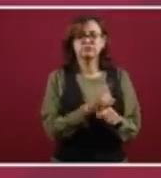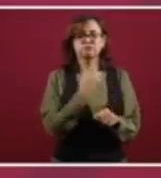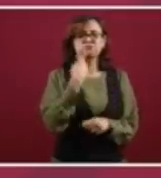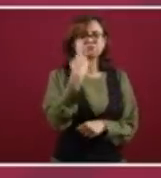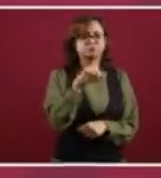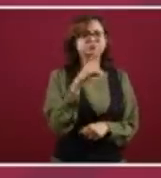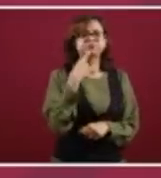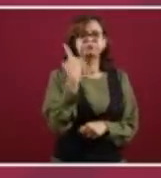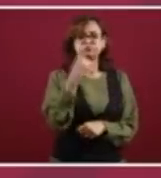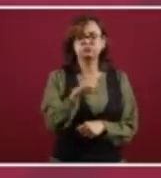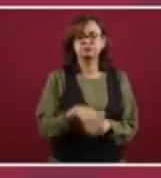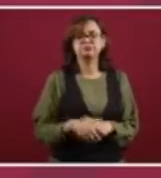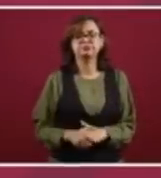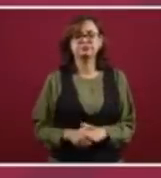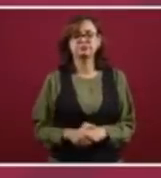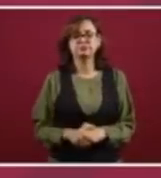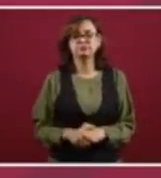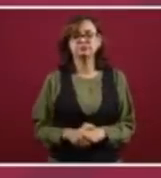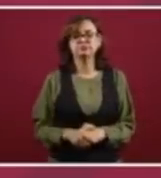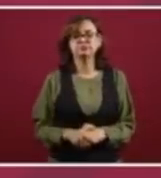denuncian.